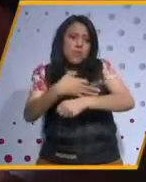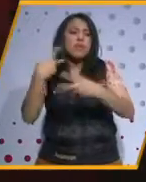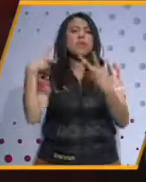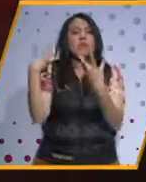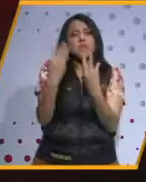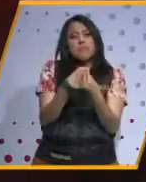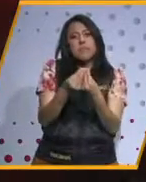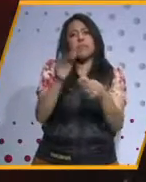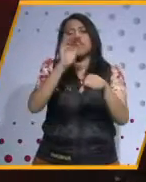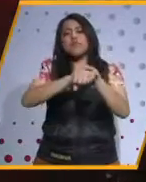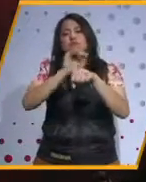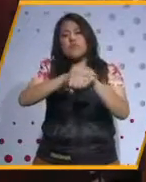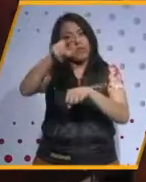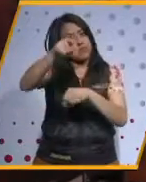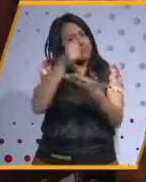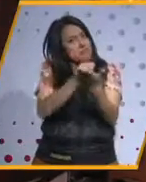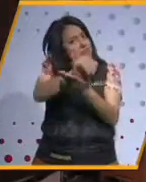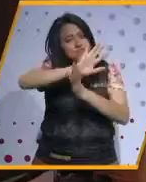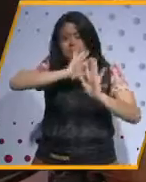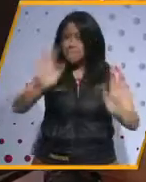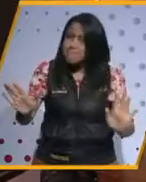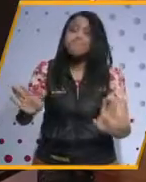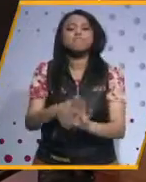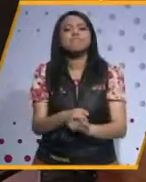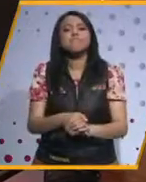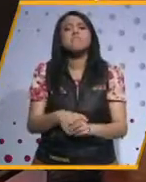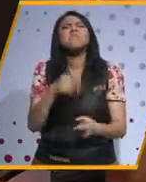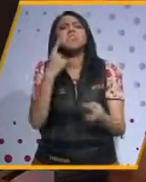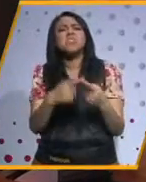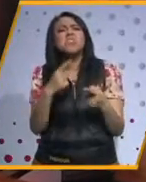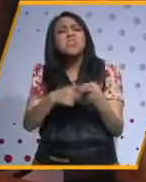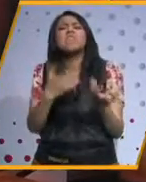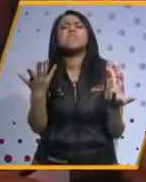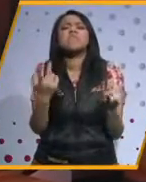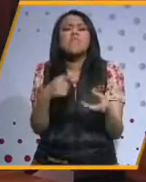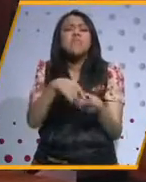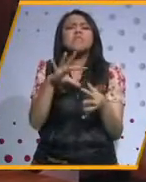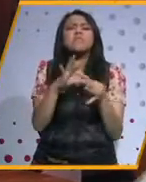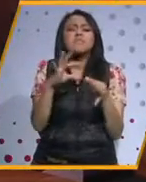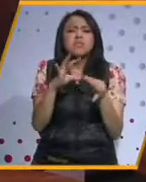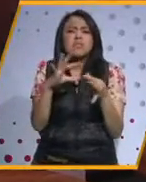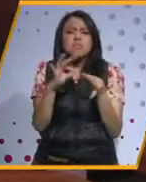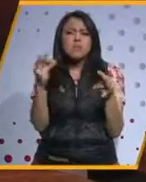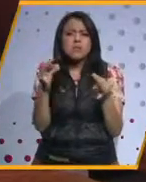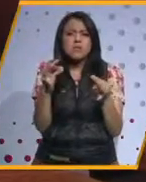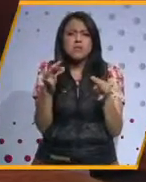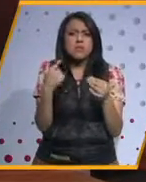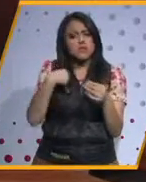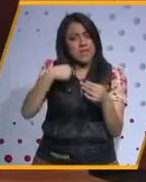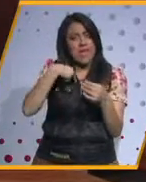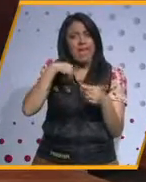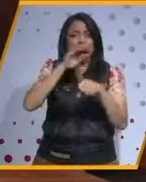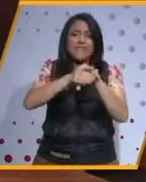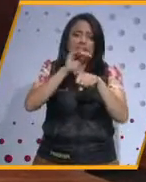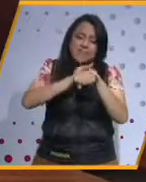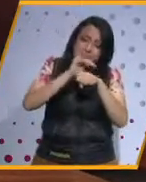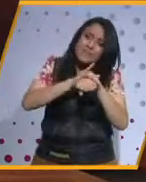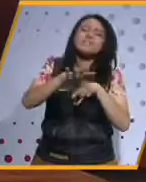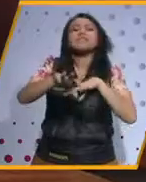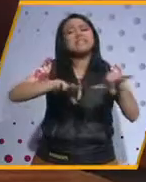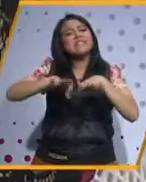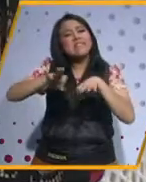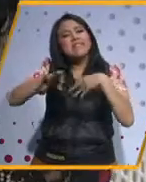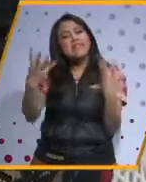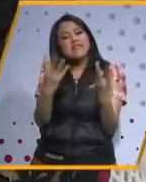han tomado la decisión, o tú y tus colaboradores. ¿Quiénes han sido los que han sido esto? Son mis colaboradores que me